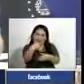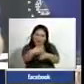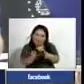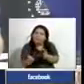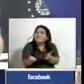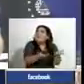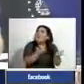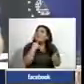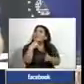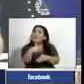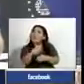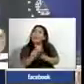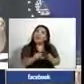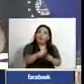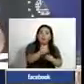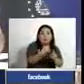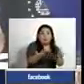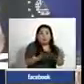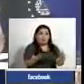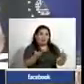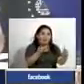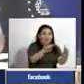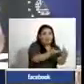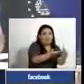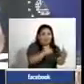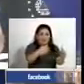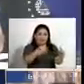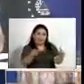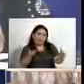los pacientes que tenemos